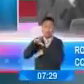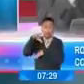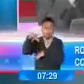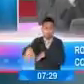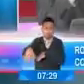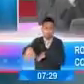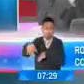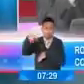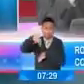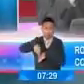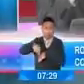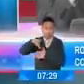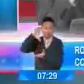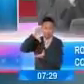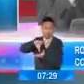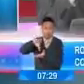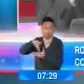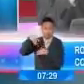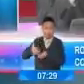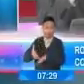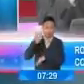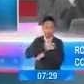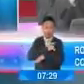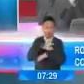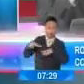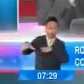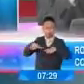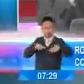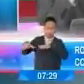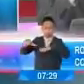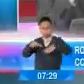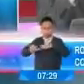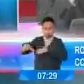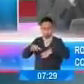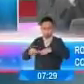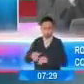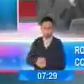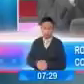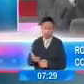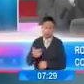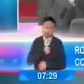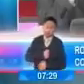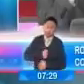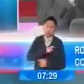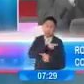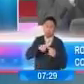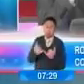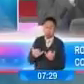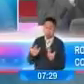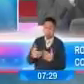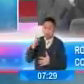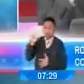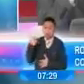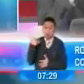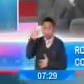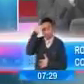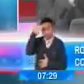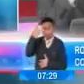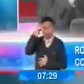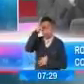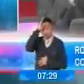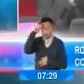Pedernales, que fue el epicentro de la tragedia, el epicentro del terremoto, y que lamentablemente hasta hoy no cuenta con un hospital.